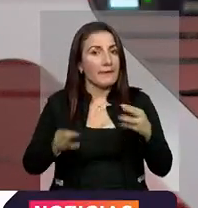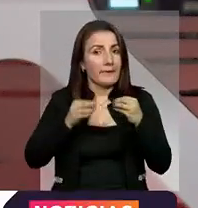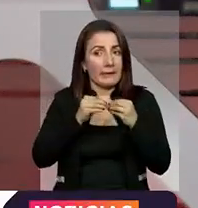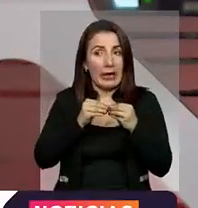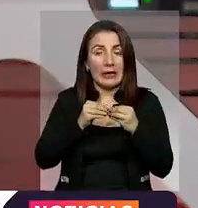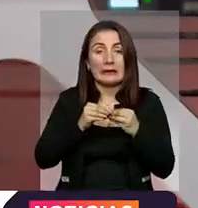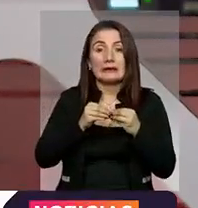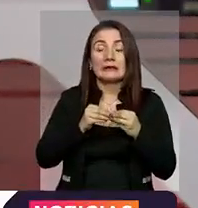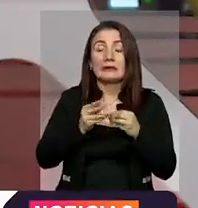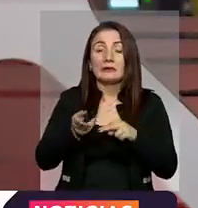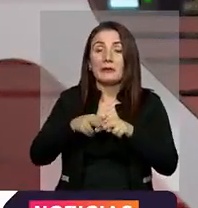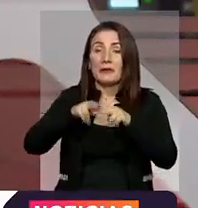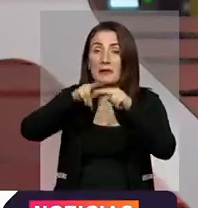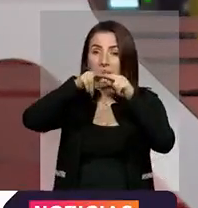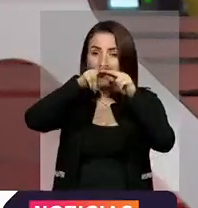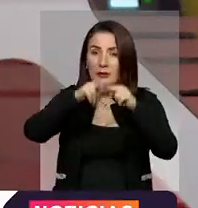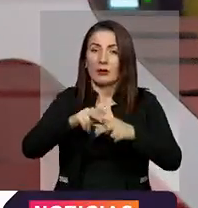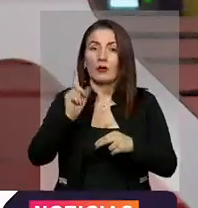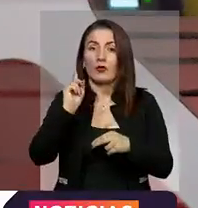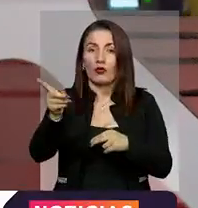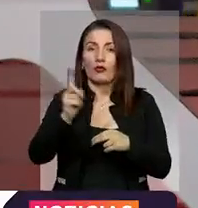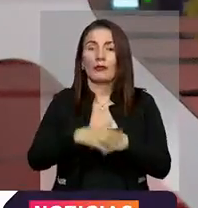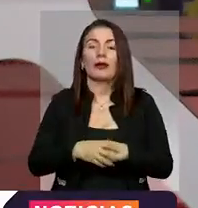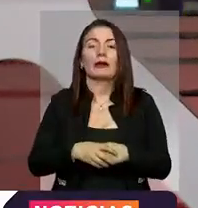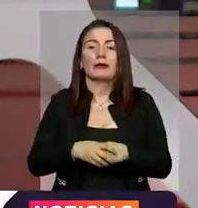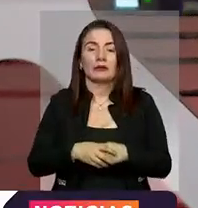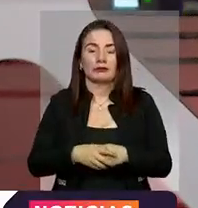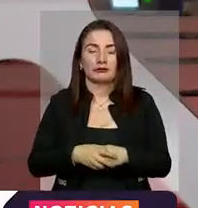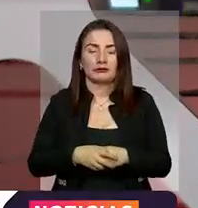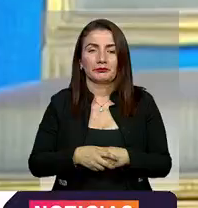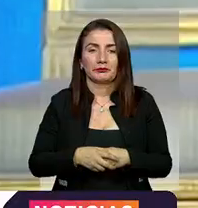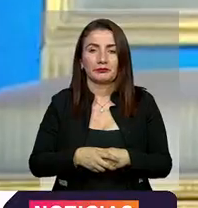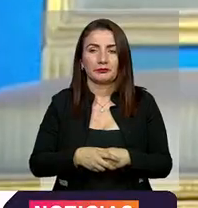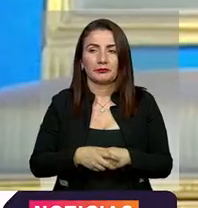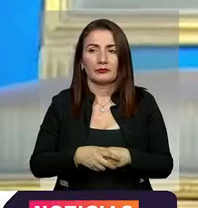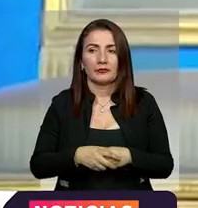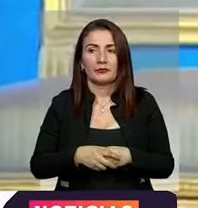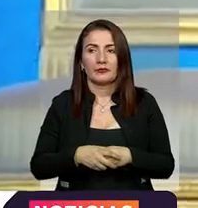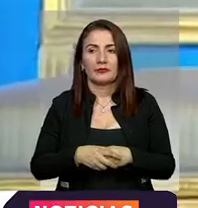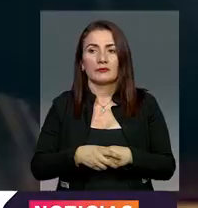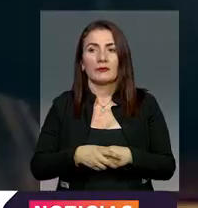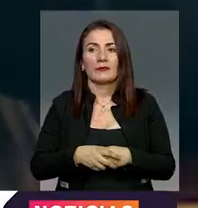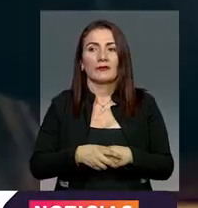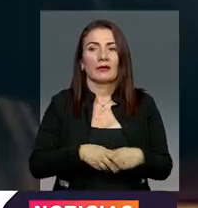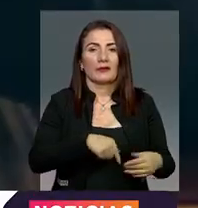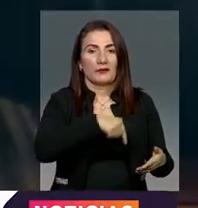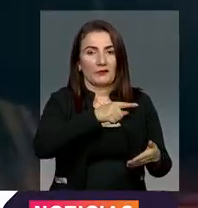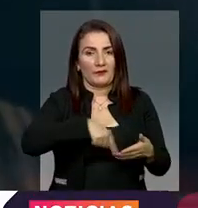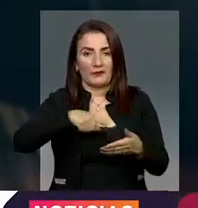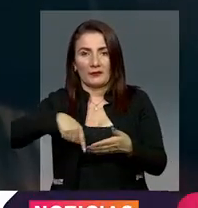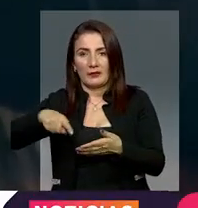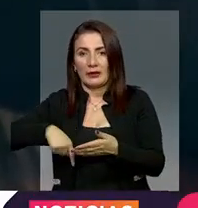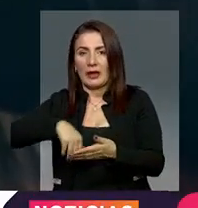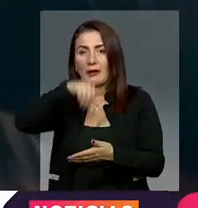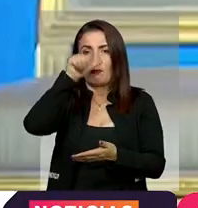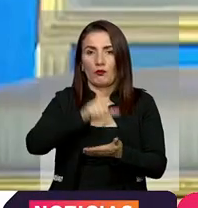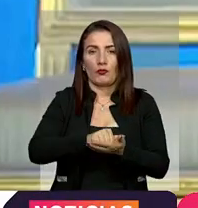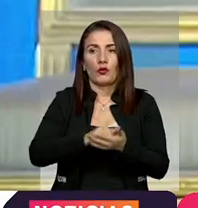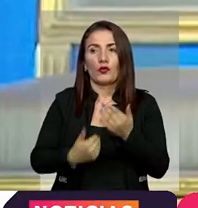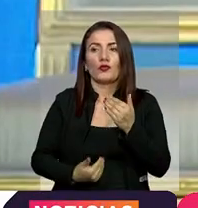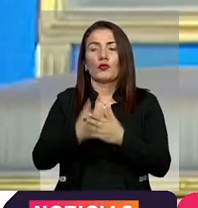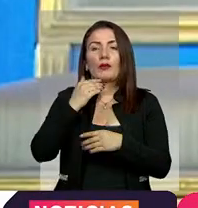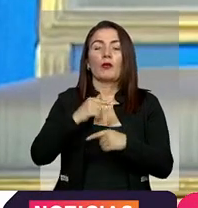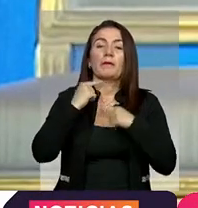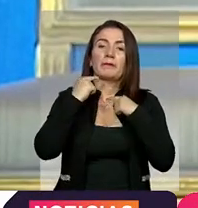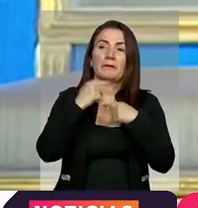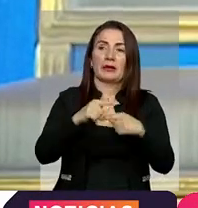una escalada alcista a causa del fenómeno inflacionario. Tras la firma del acuerdo que aprobó por consenso el nuevo salario